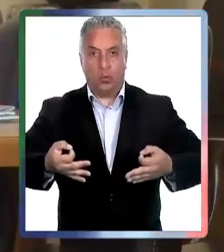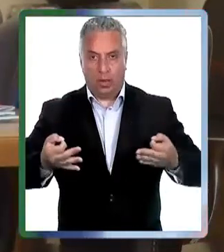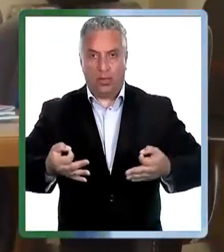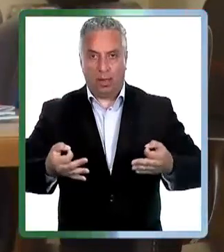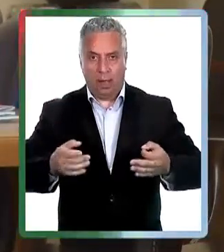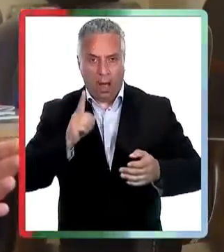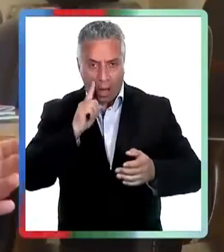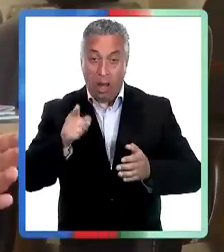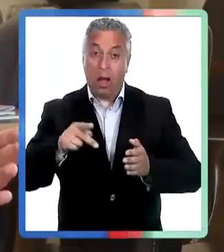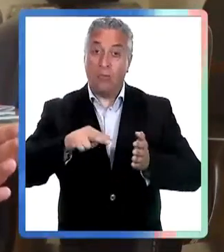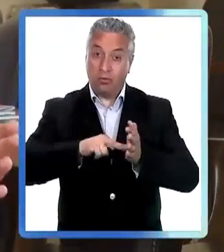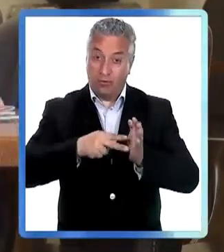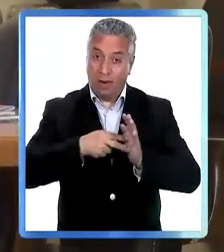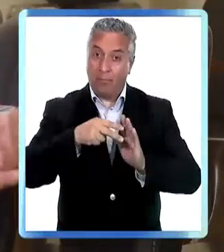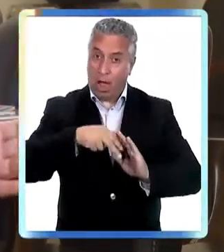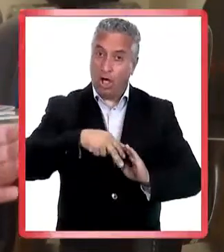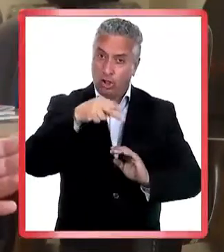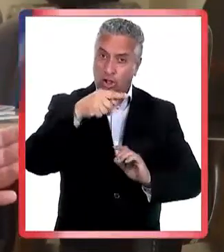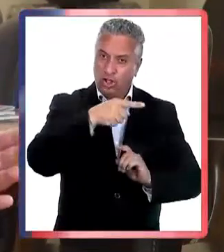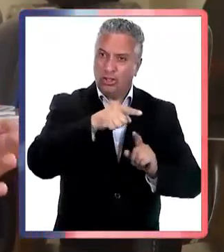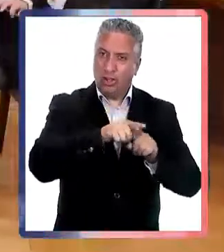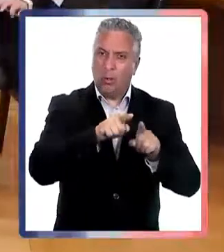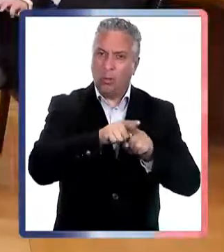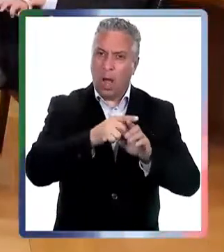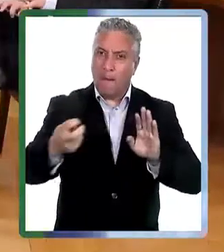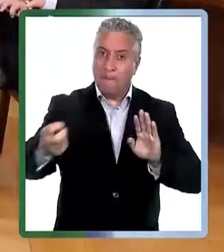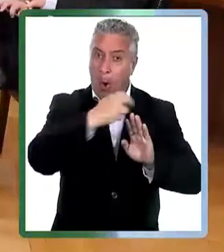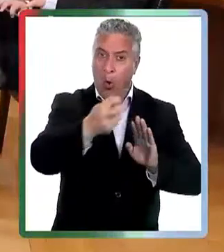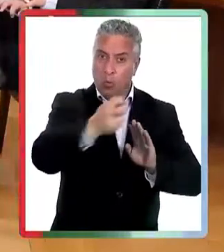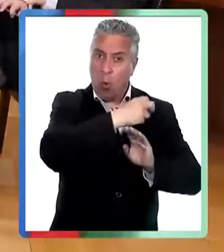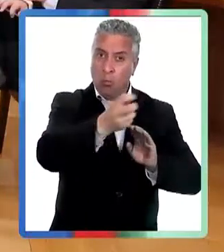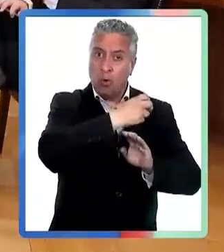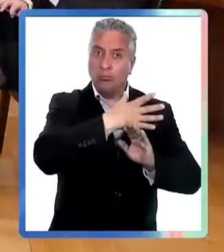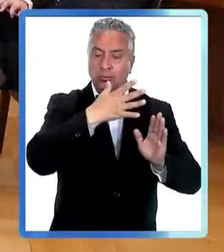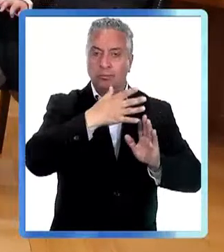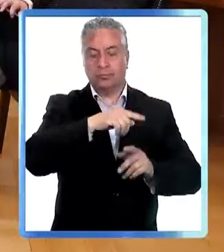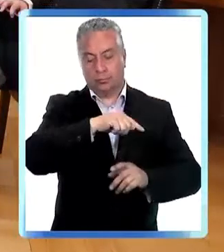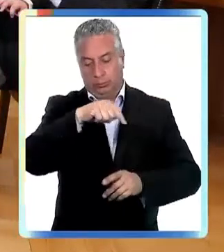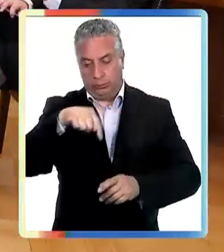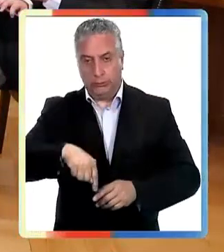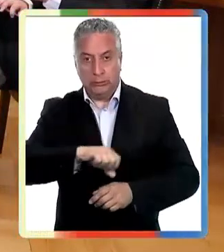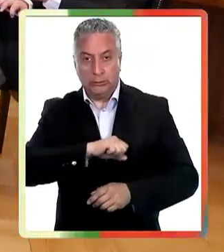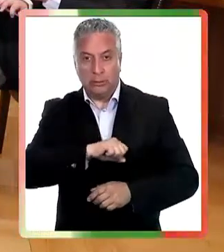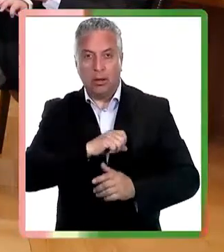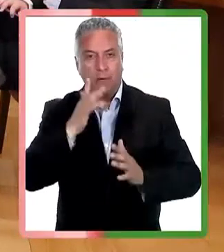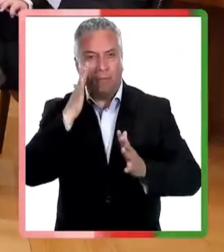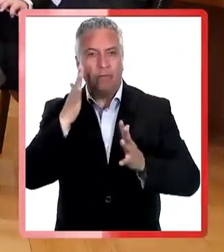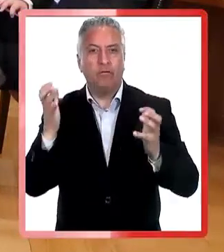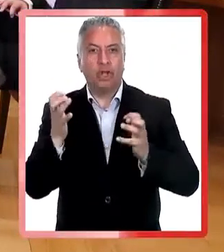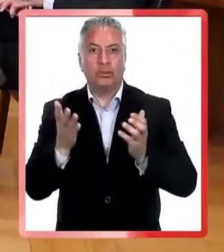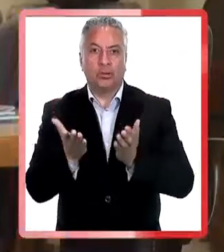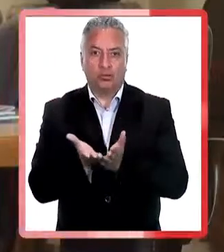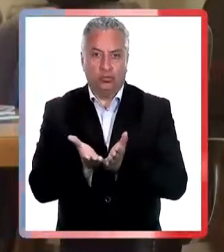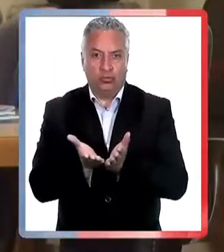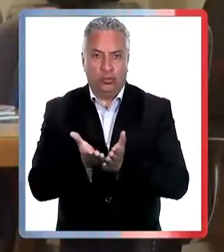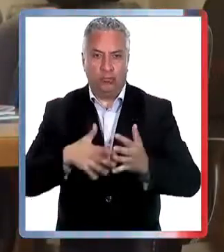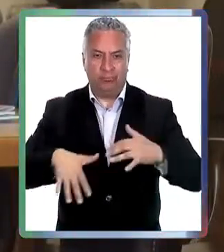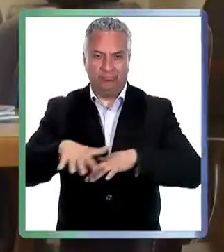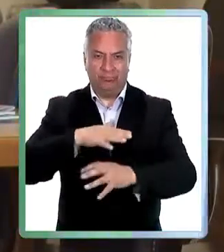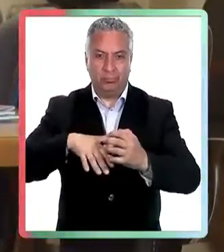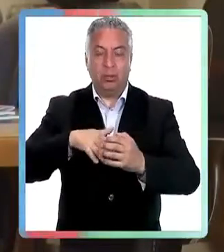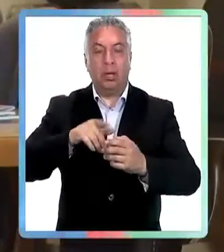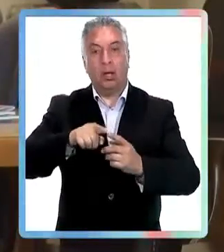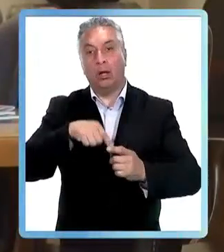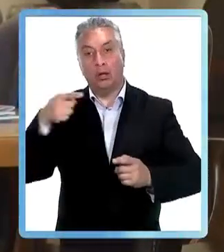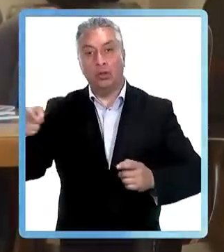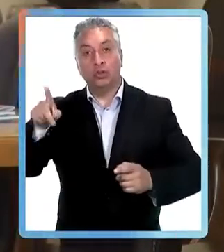varios problemas en el norte, está la migración desbordada, en la zona centro hay violencia estudiantil y en el sur hay